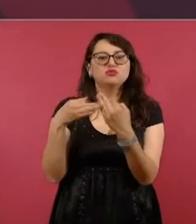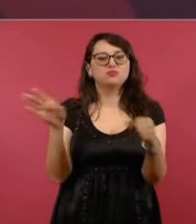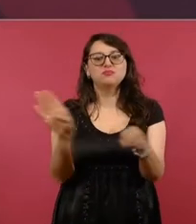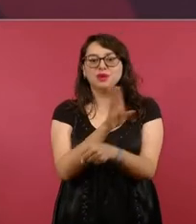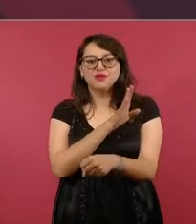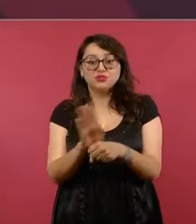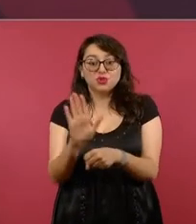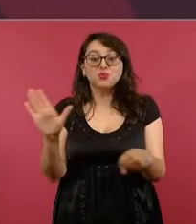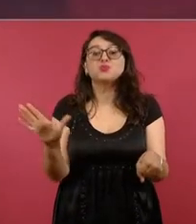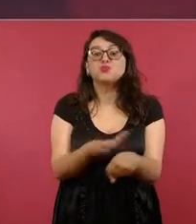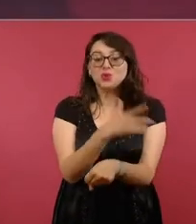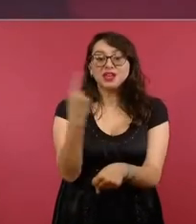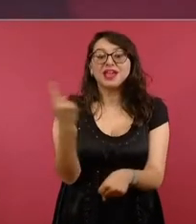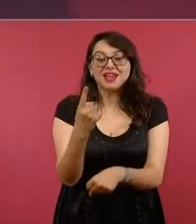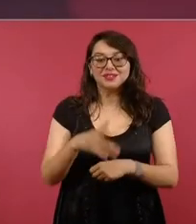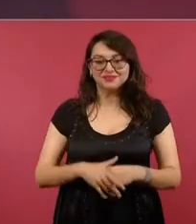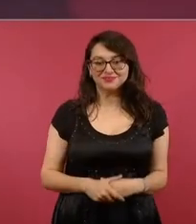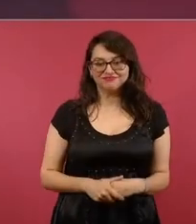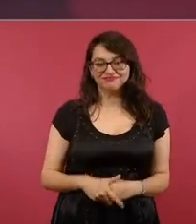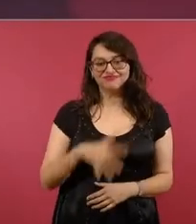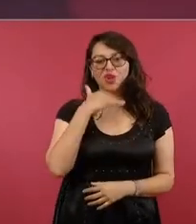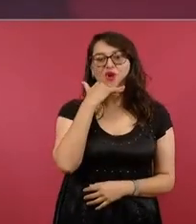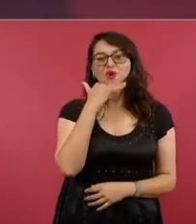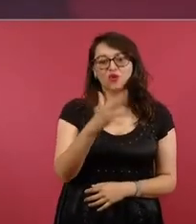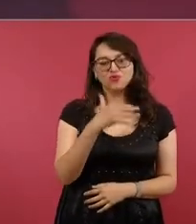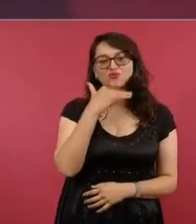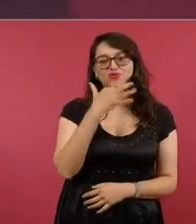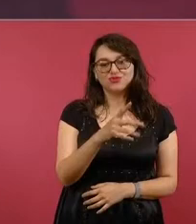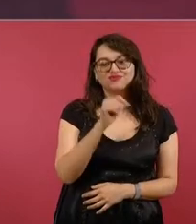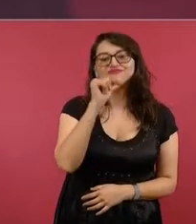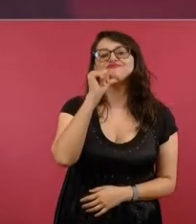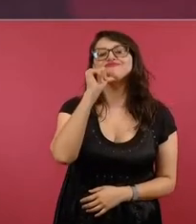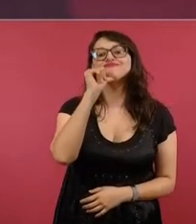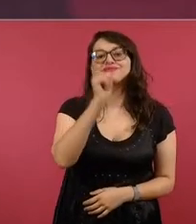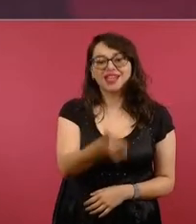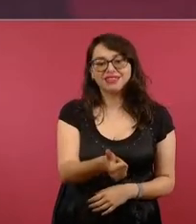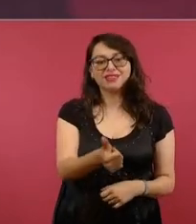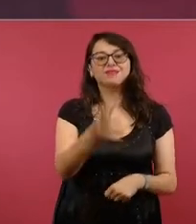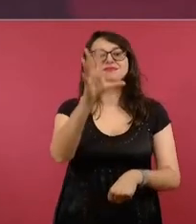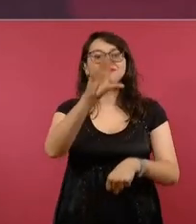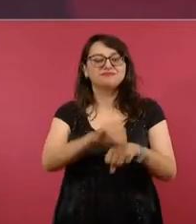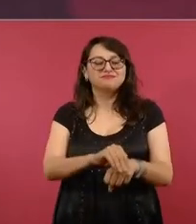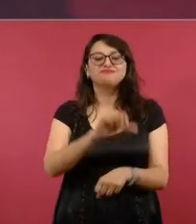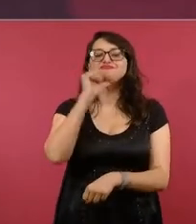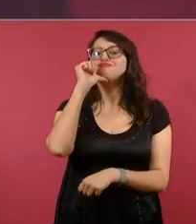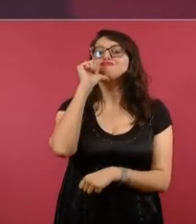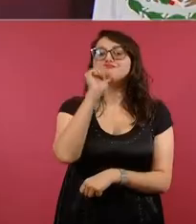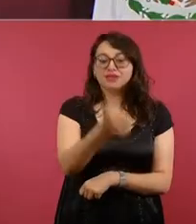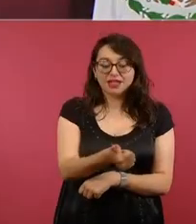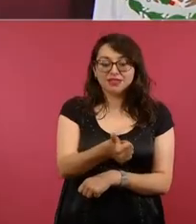Esa es la clave. Y que no se tenga un gobierno